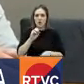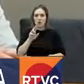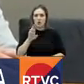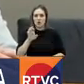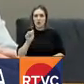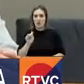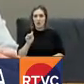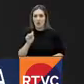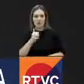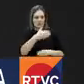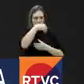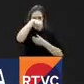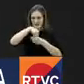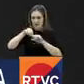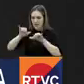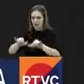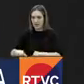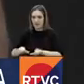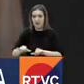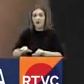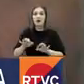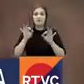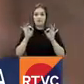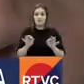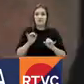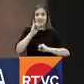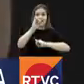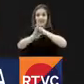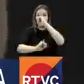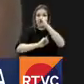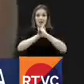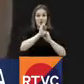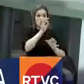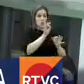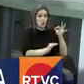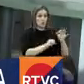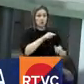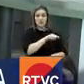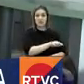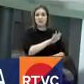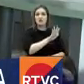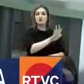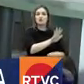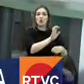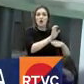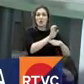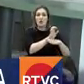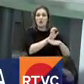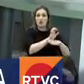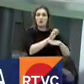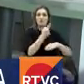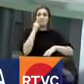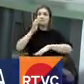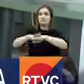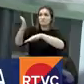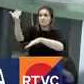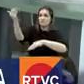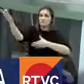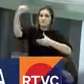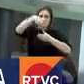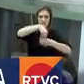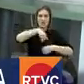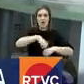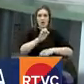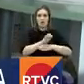corrupción. Fue el presidente de la Corte Nacional de Justicia ecuatoriano, Iván Saquicela, quien anunció la firma del pedido de extradición